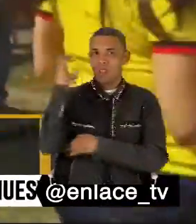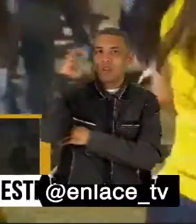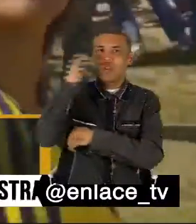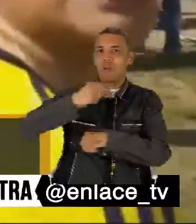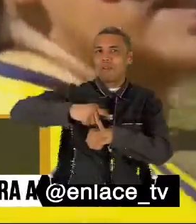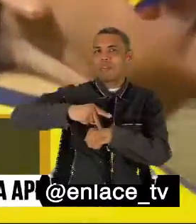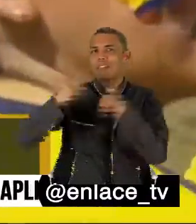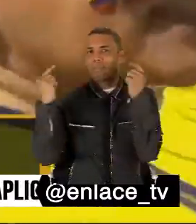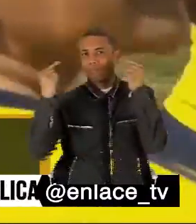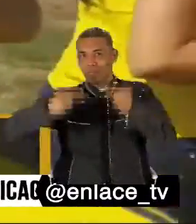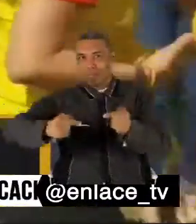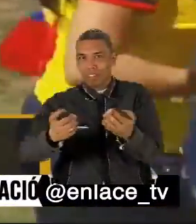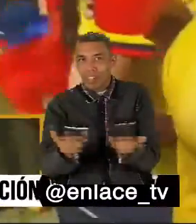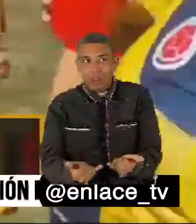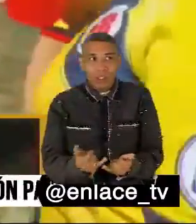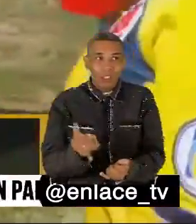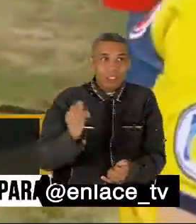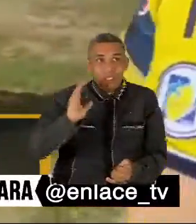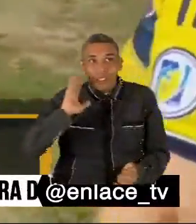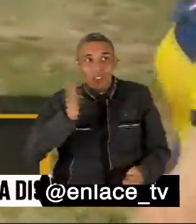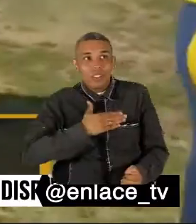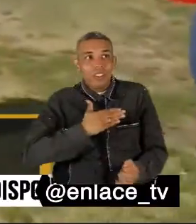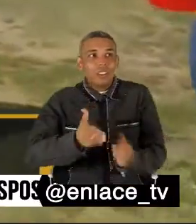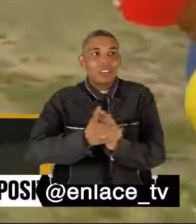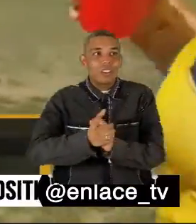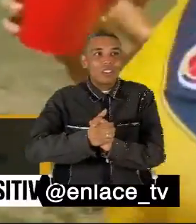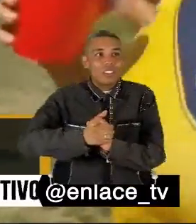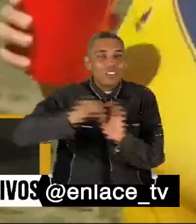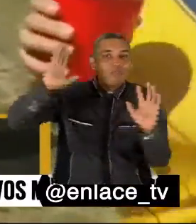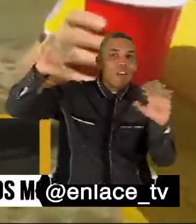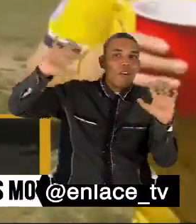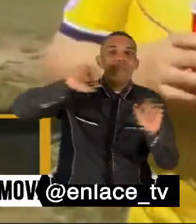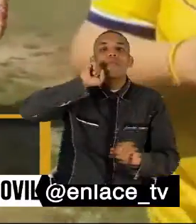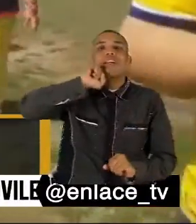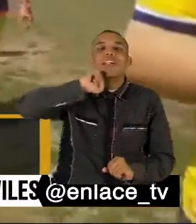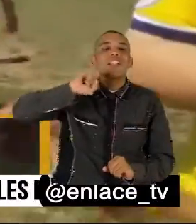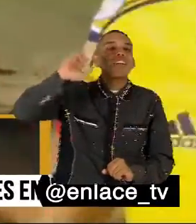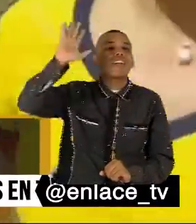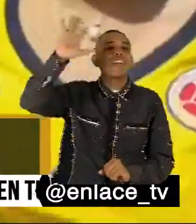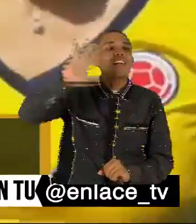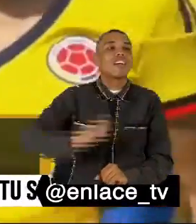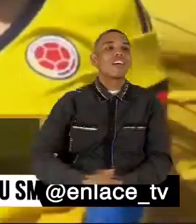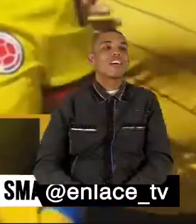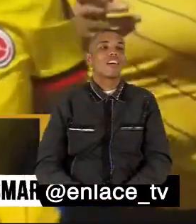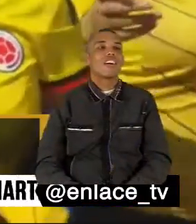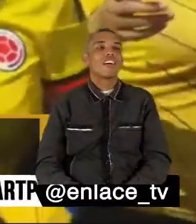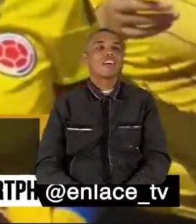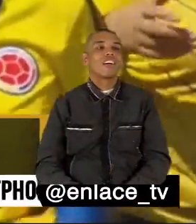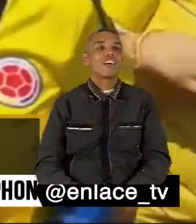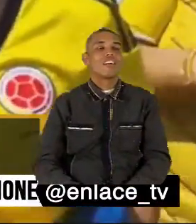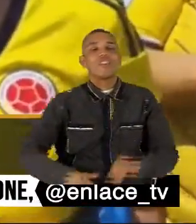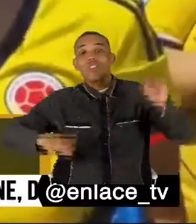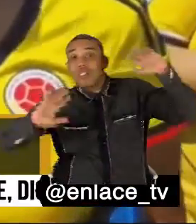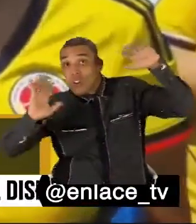a Paraguay. Ahí está, un saludito para aquí, un saludito acá, para Barranca Bermeja, Santander. ¡Ay, sí! Un saludito.